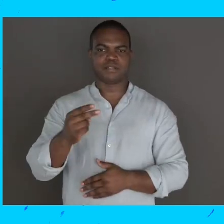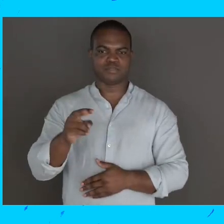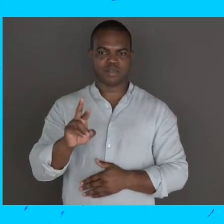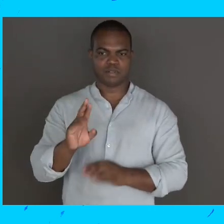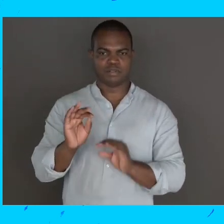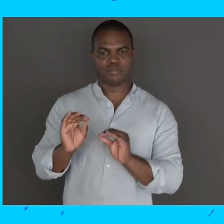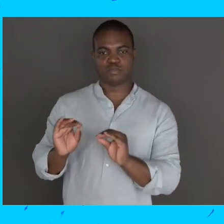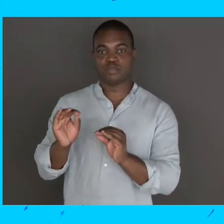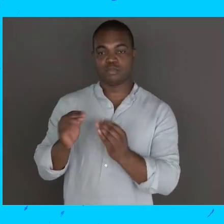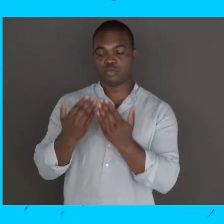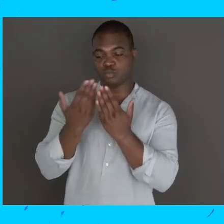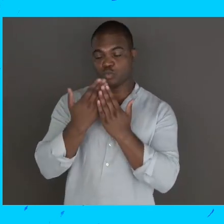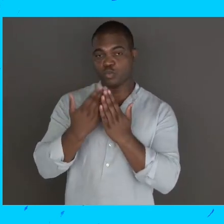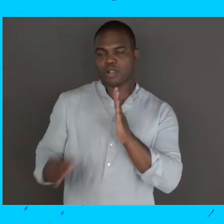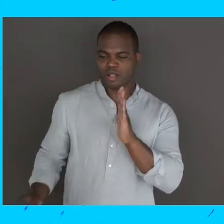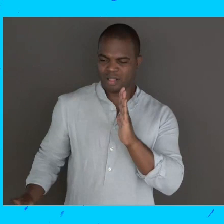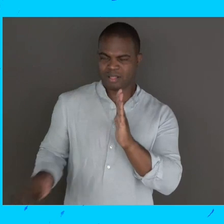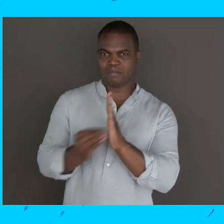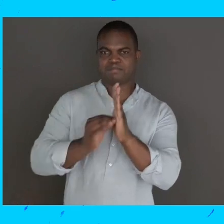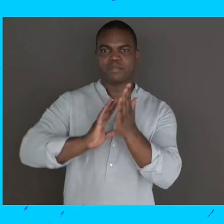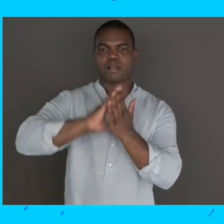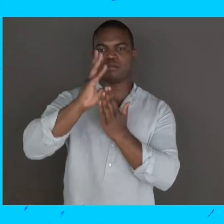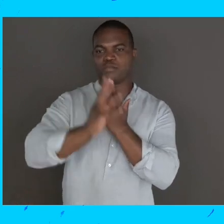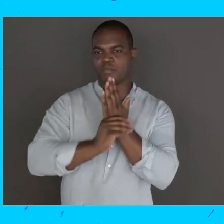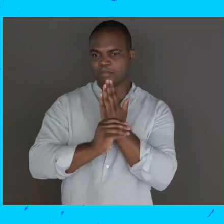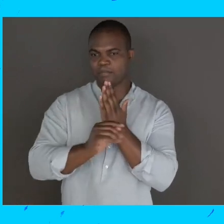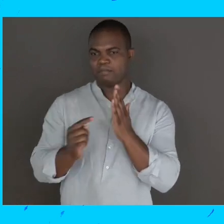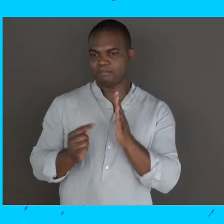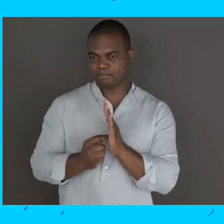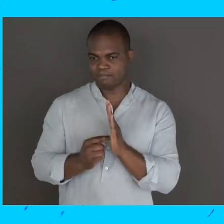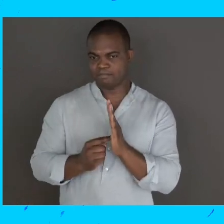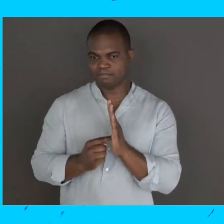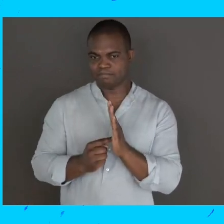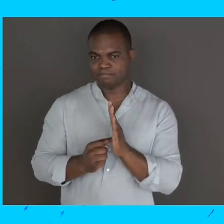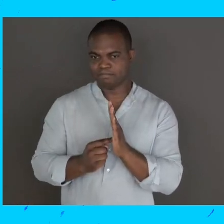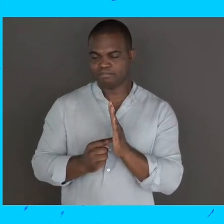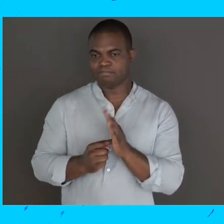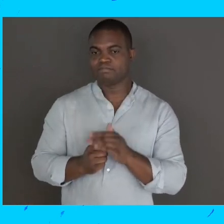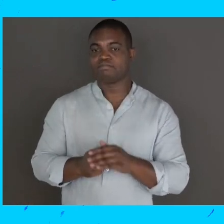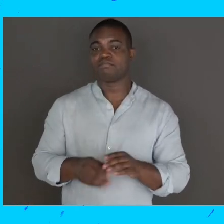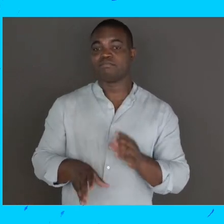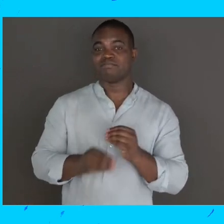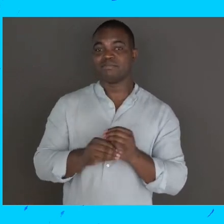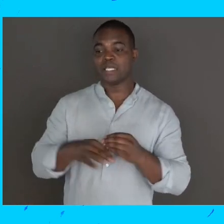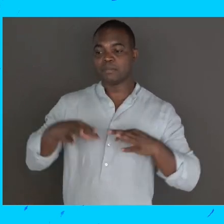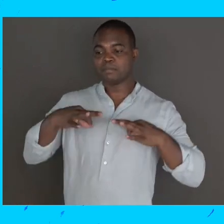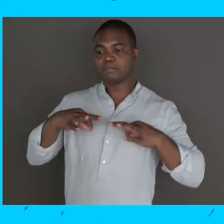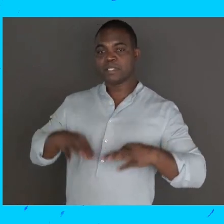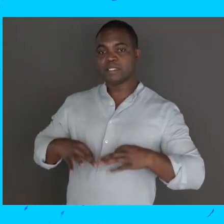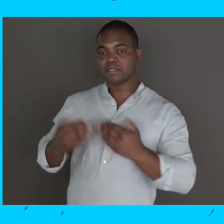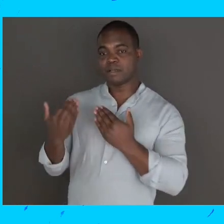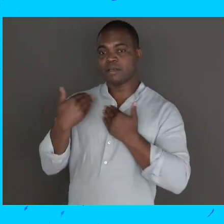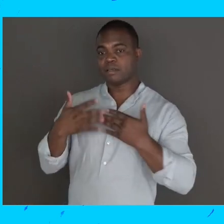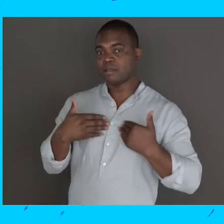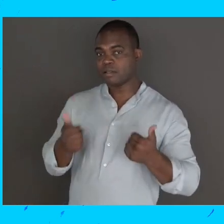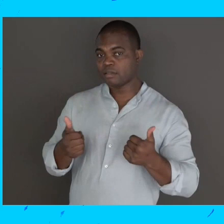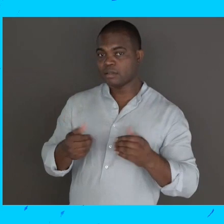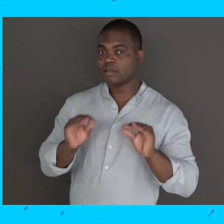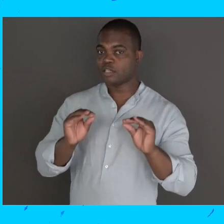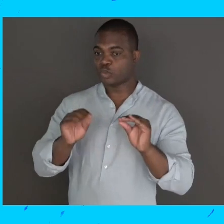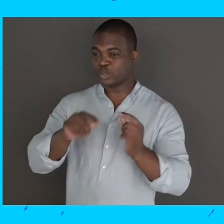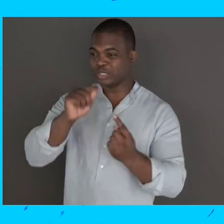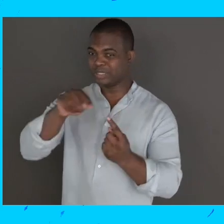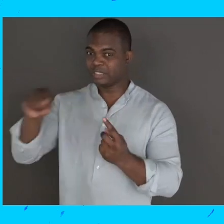de educación, de salud y de bienestar como respuesta a la exhortación del secretario general